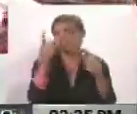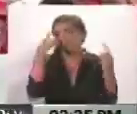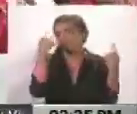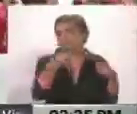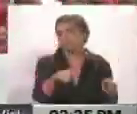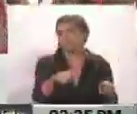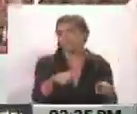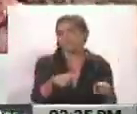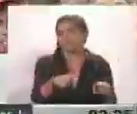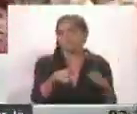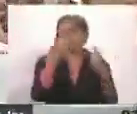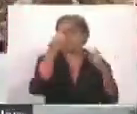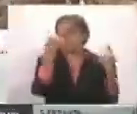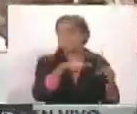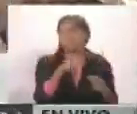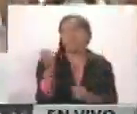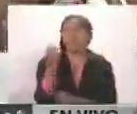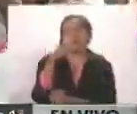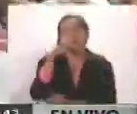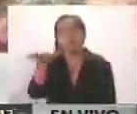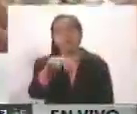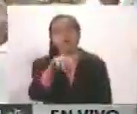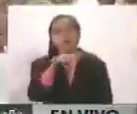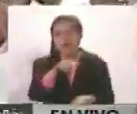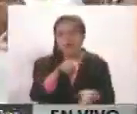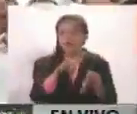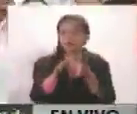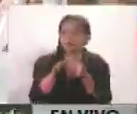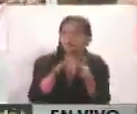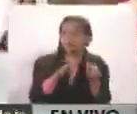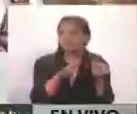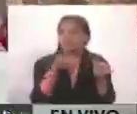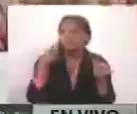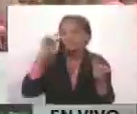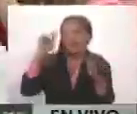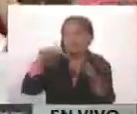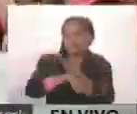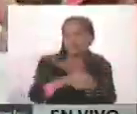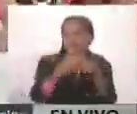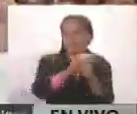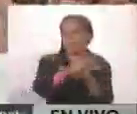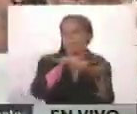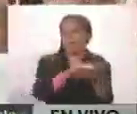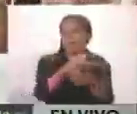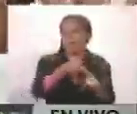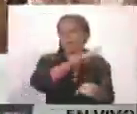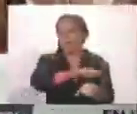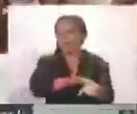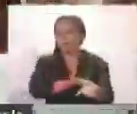pueblo, allá los que insisten en buscar caminos que profundicen la crisis y la